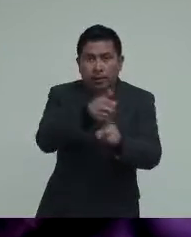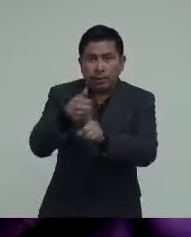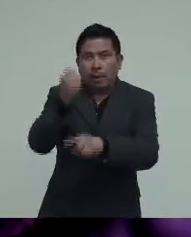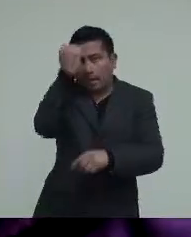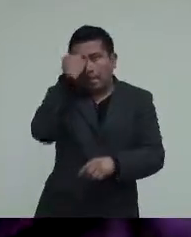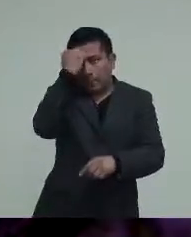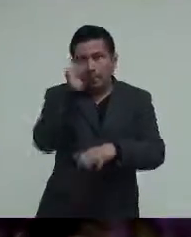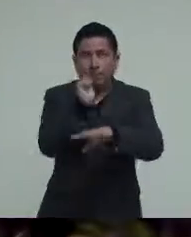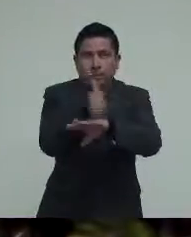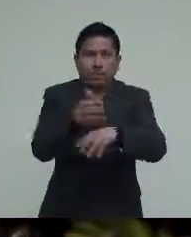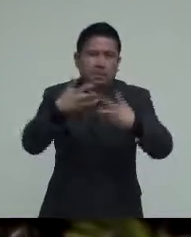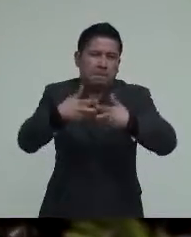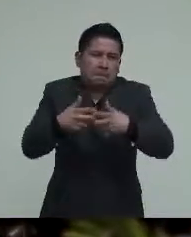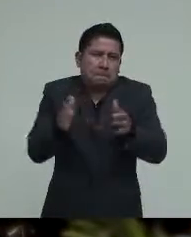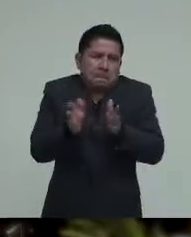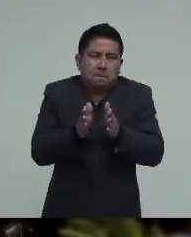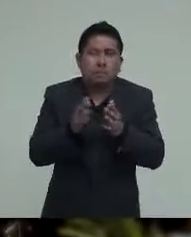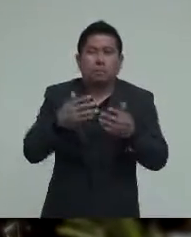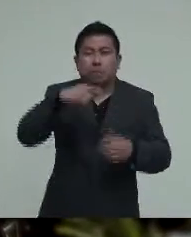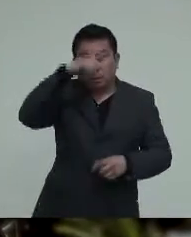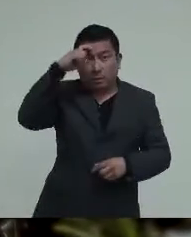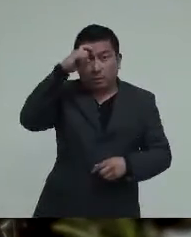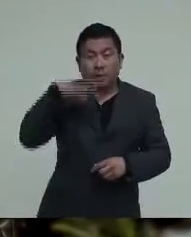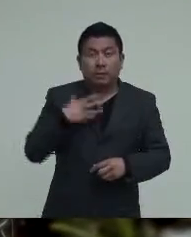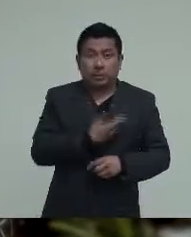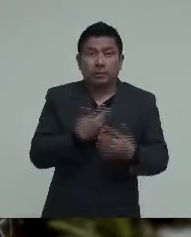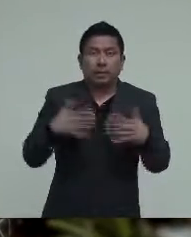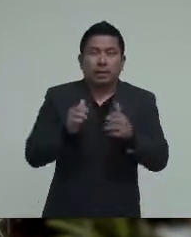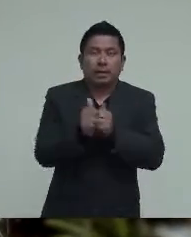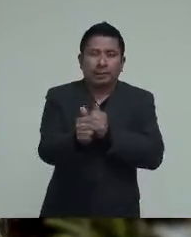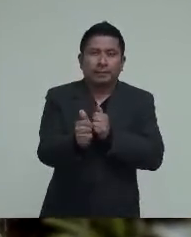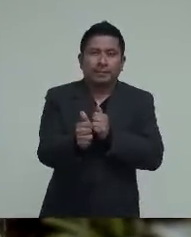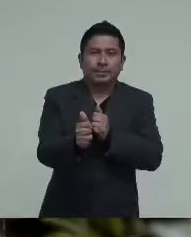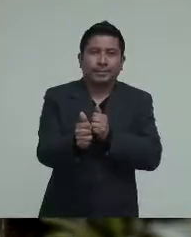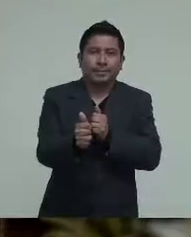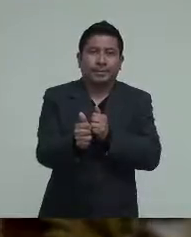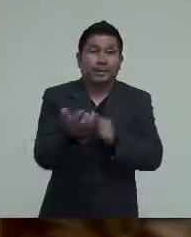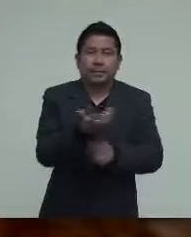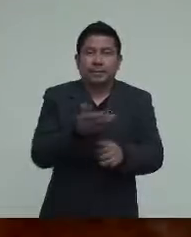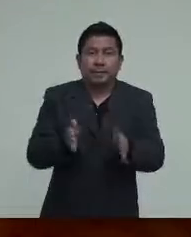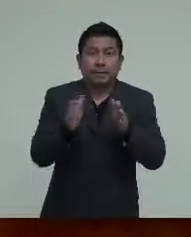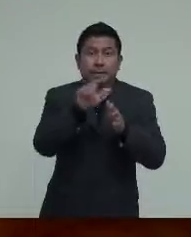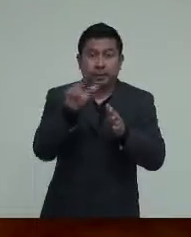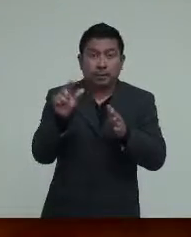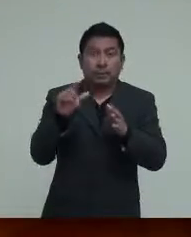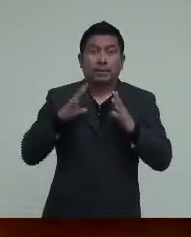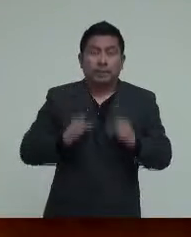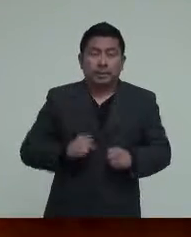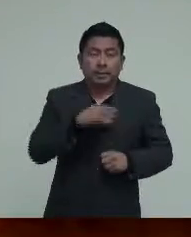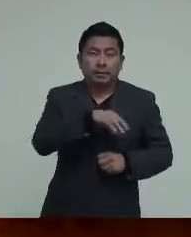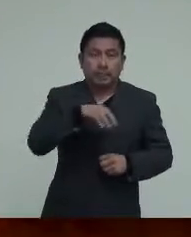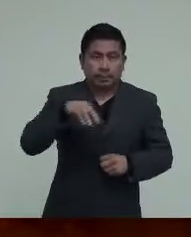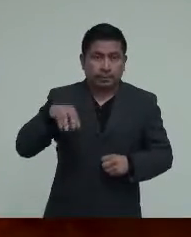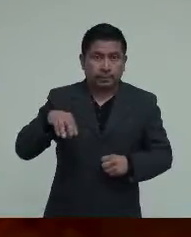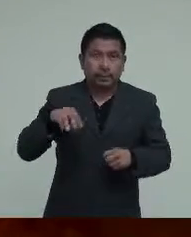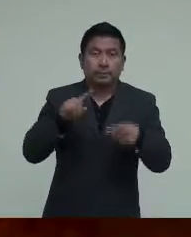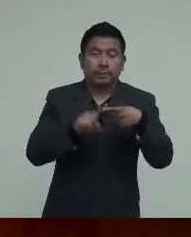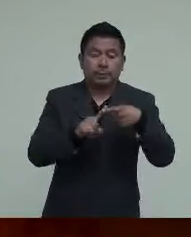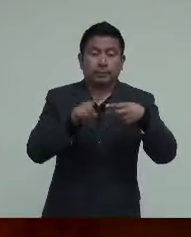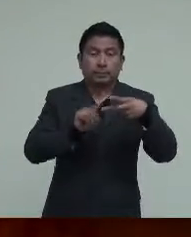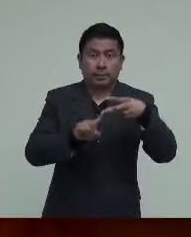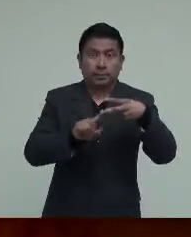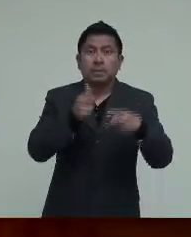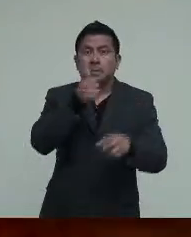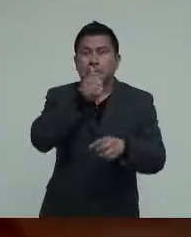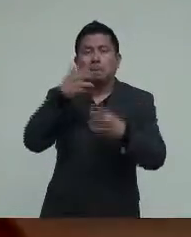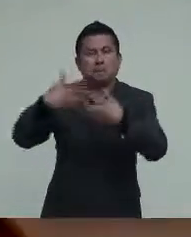el autoempleo. Hemos tenido la ventaja de que las instituciones, tanto del Estado